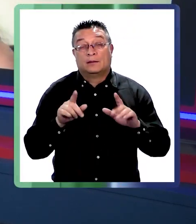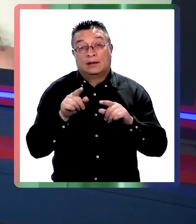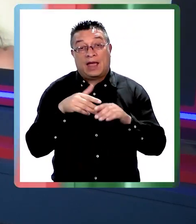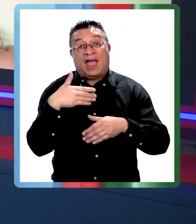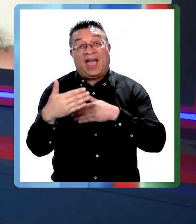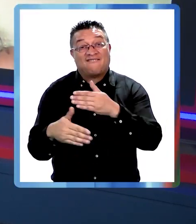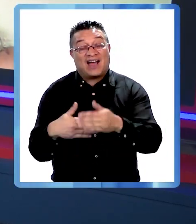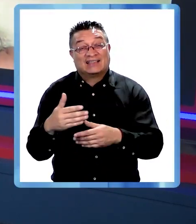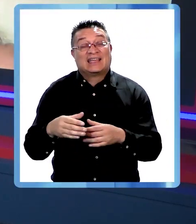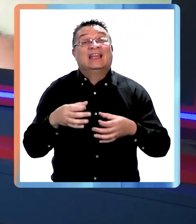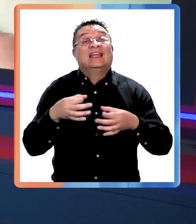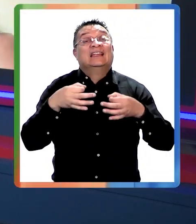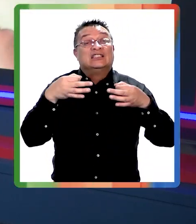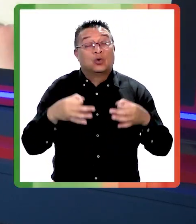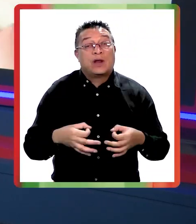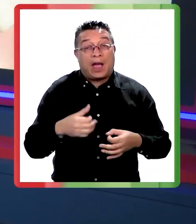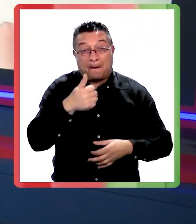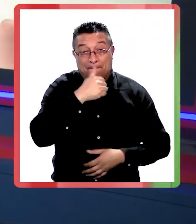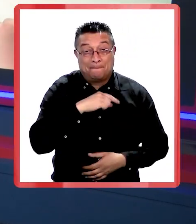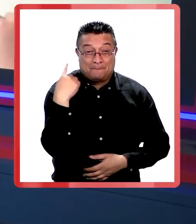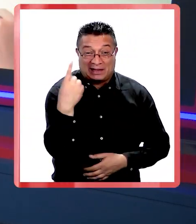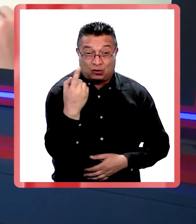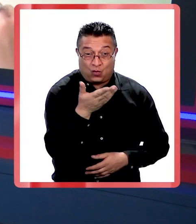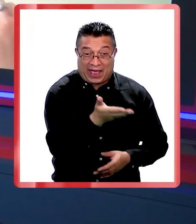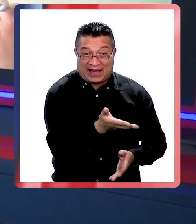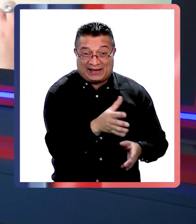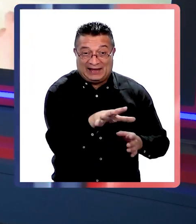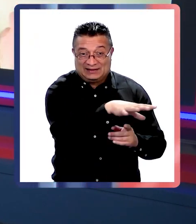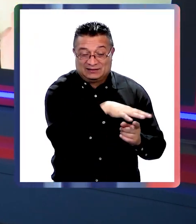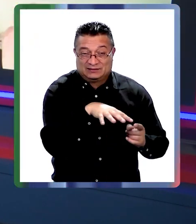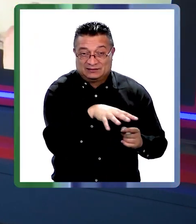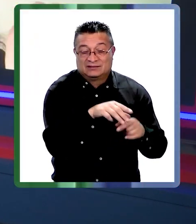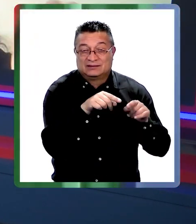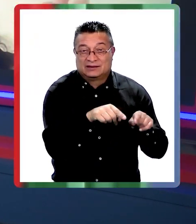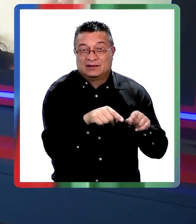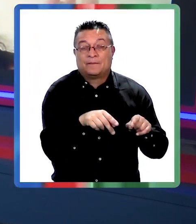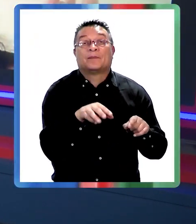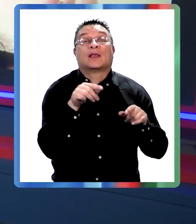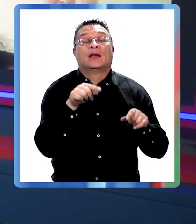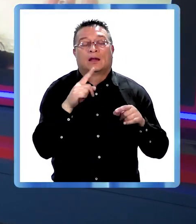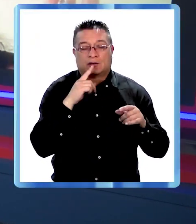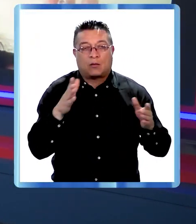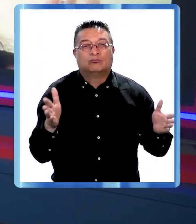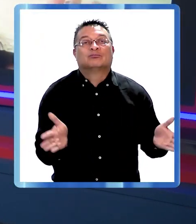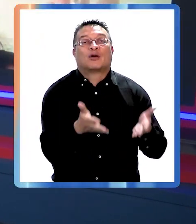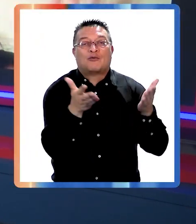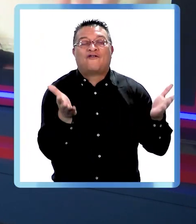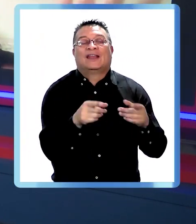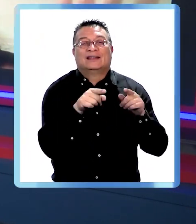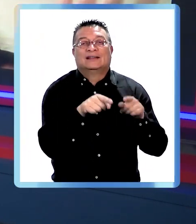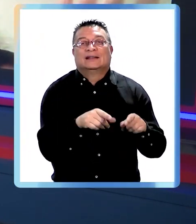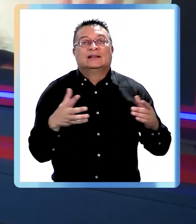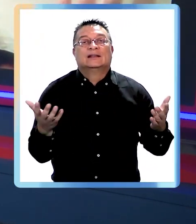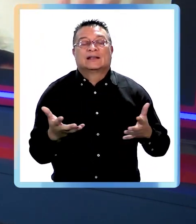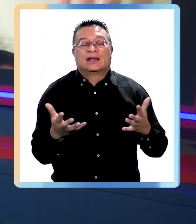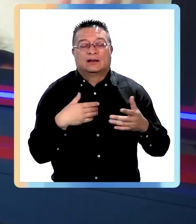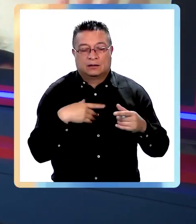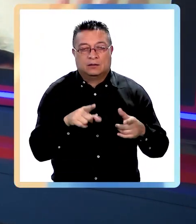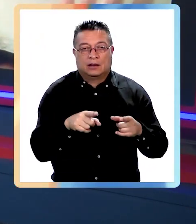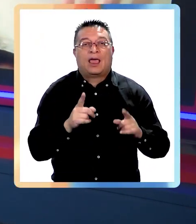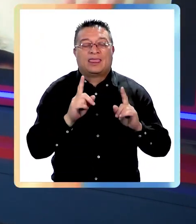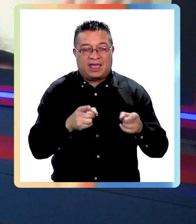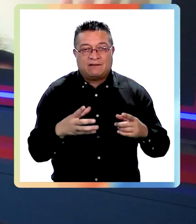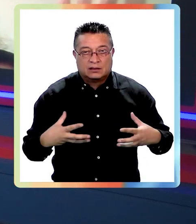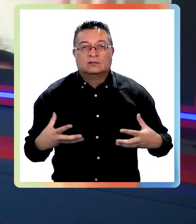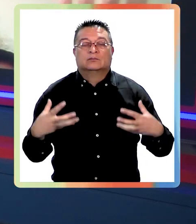Mira, el avance de la seguridad privada tiene que ver con, en el fondo, promover